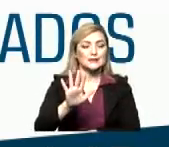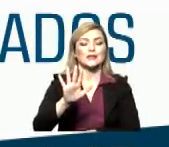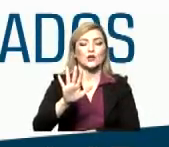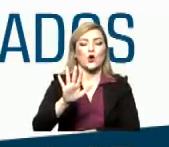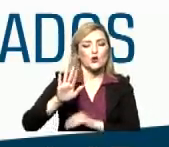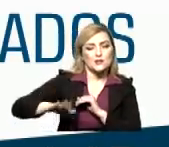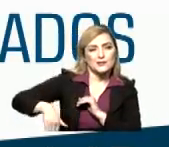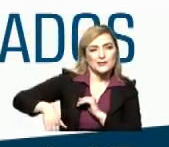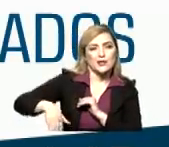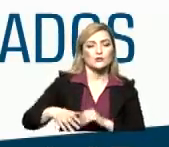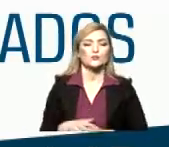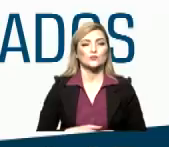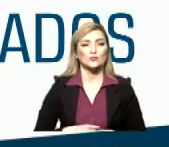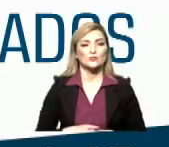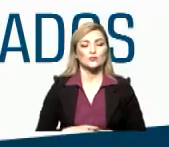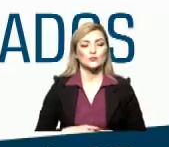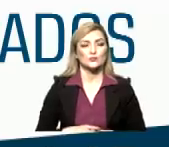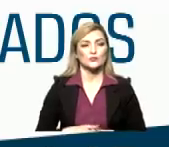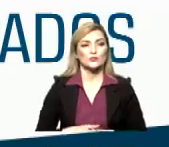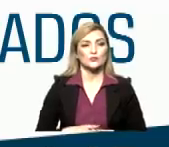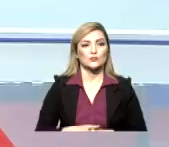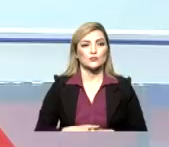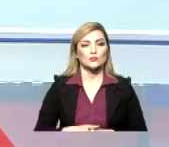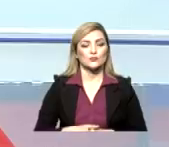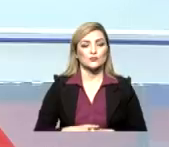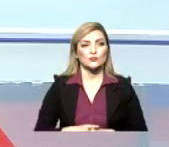los rezagados. Belén Merizalde, 24 horas.